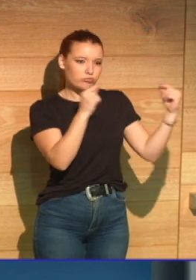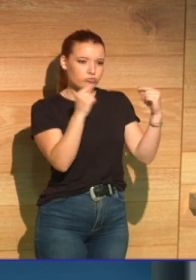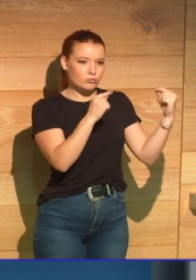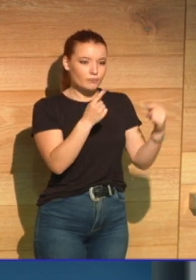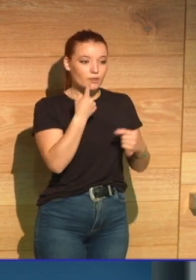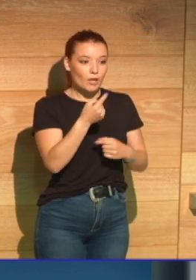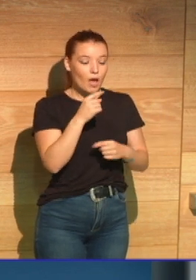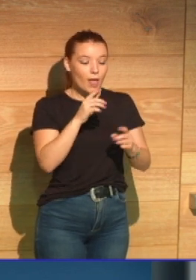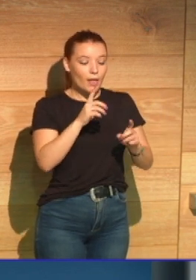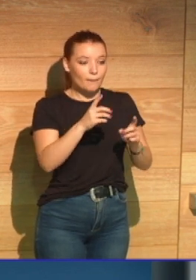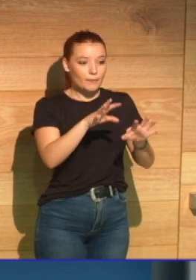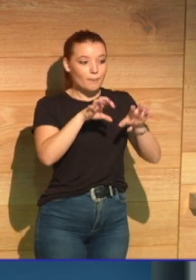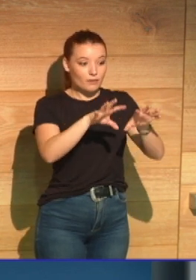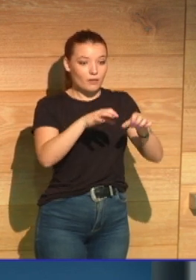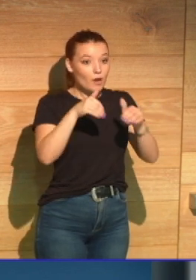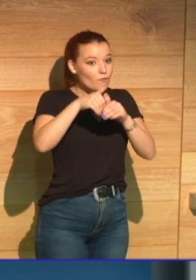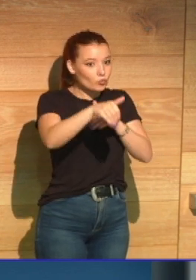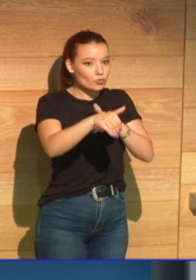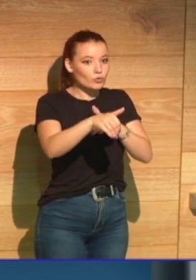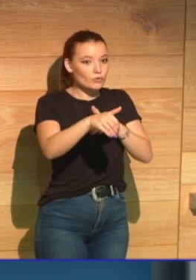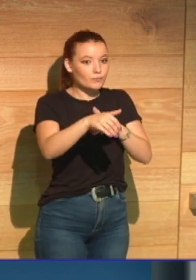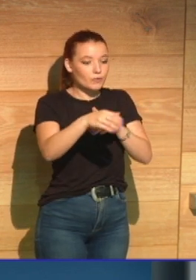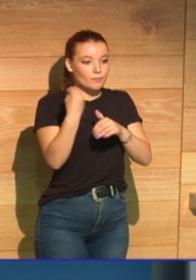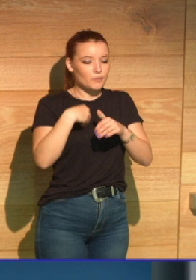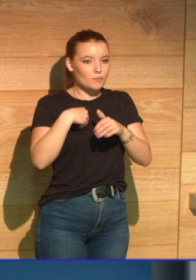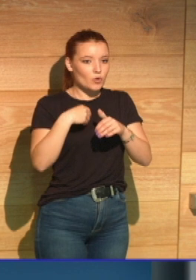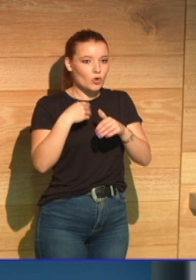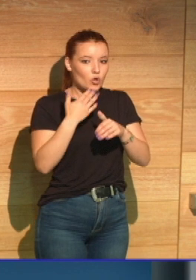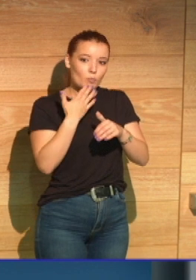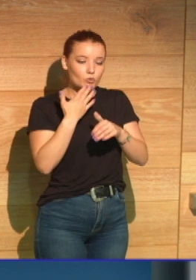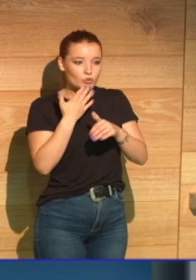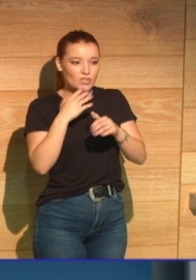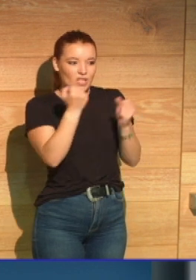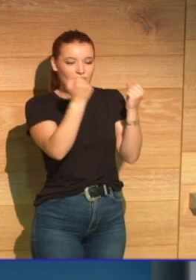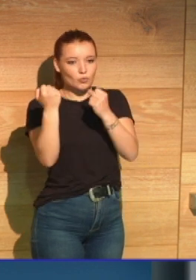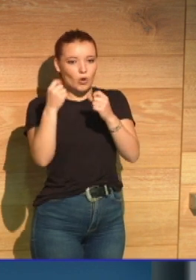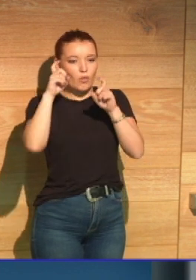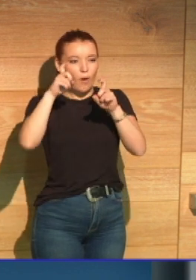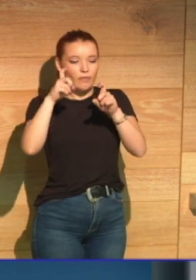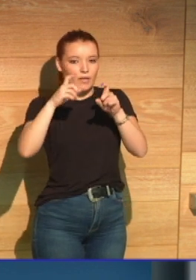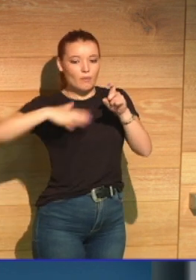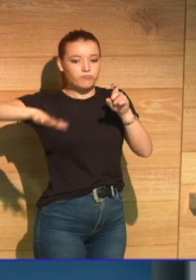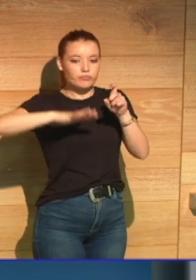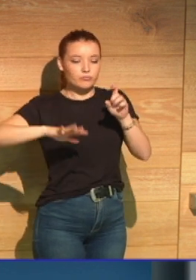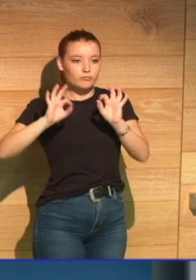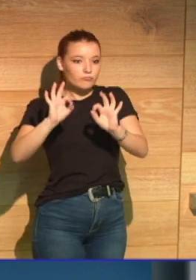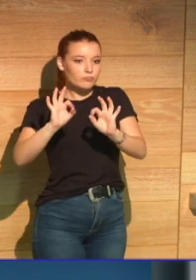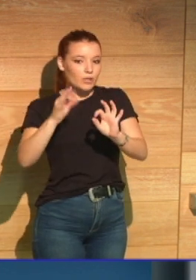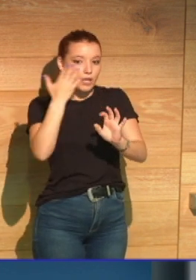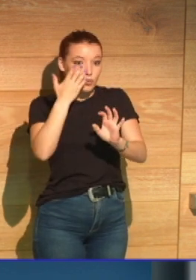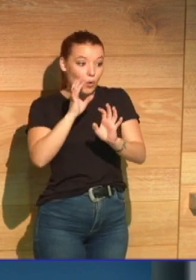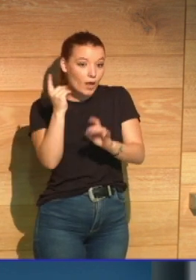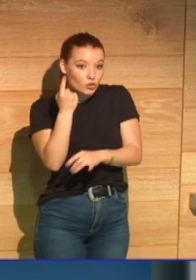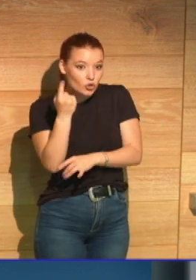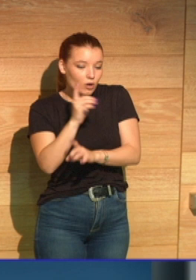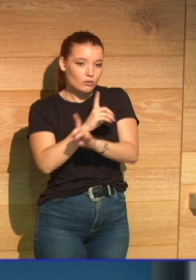del futuro el aprendizaje no podía estar confinado a una institución educativa en el espacio, es decir, a un lugar llamado la escuela, y tampoco se podía